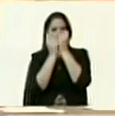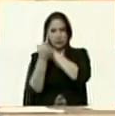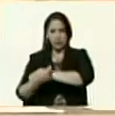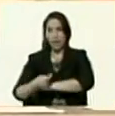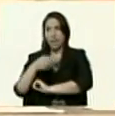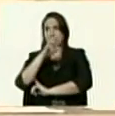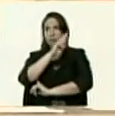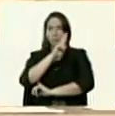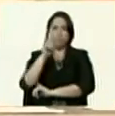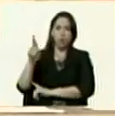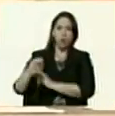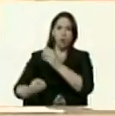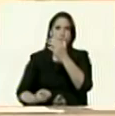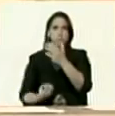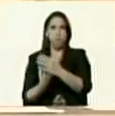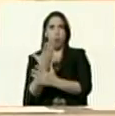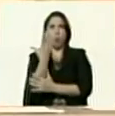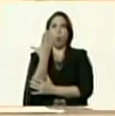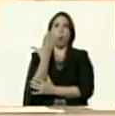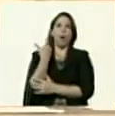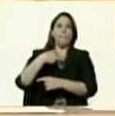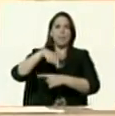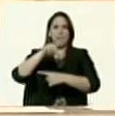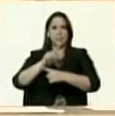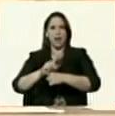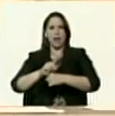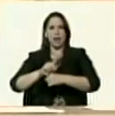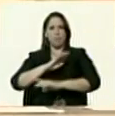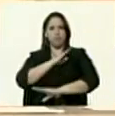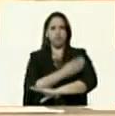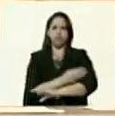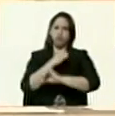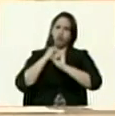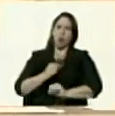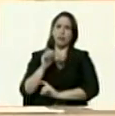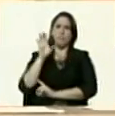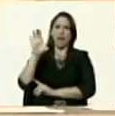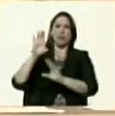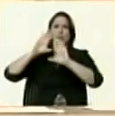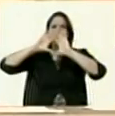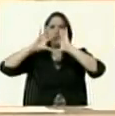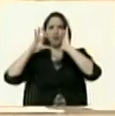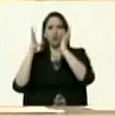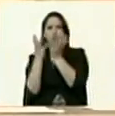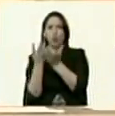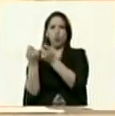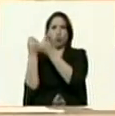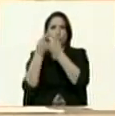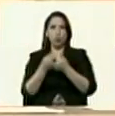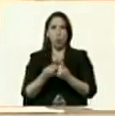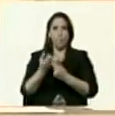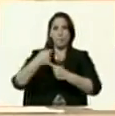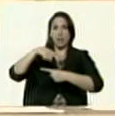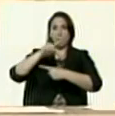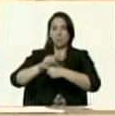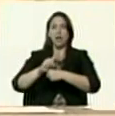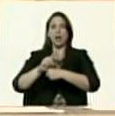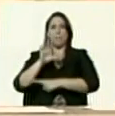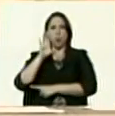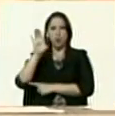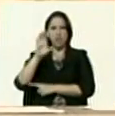república floreciente, a la primera potencia económica del mundo. A la primera potencia económica del